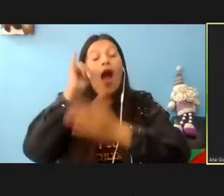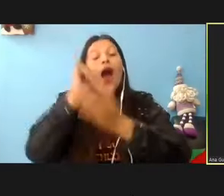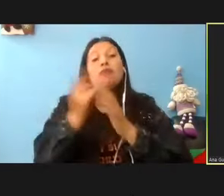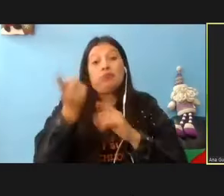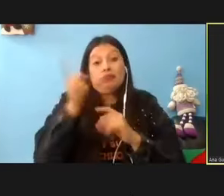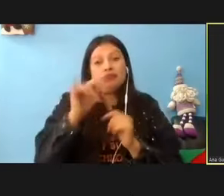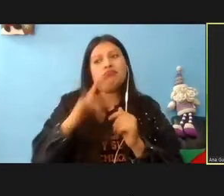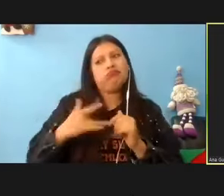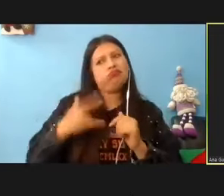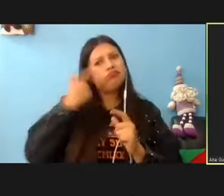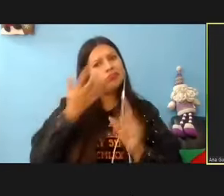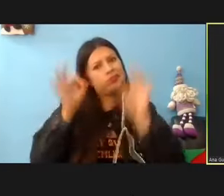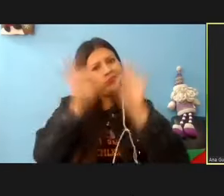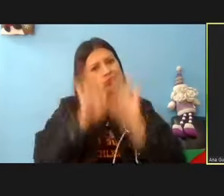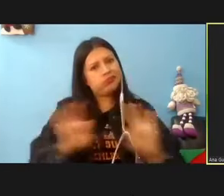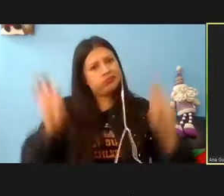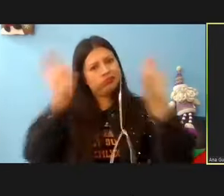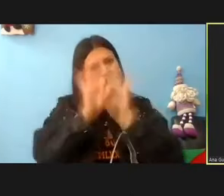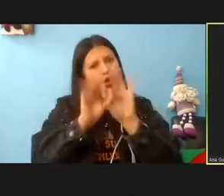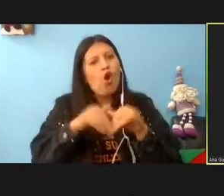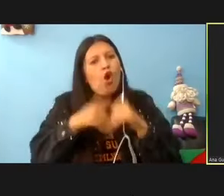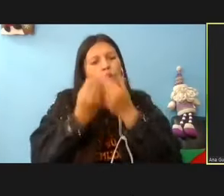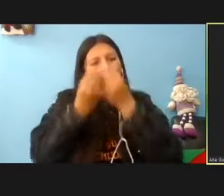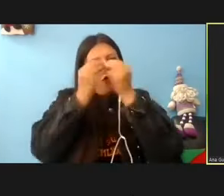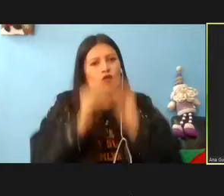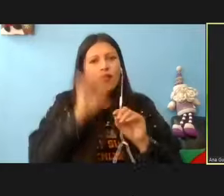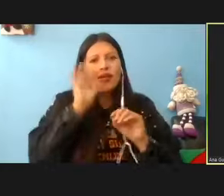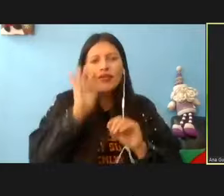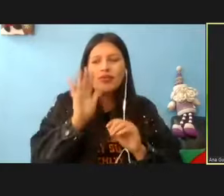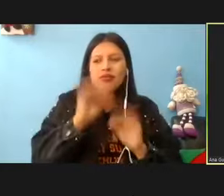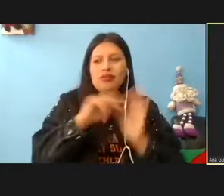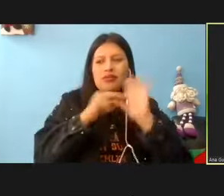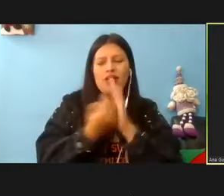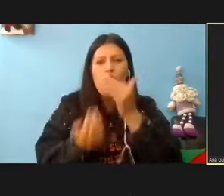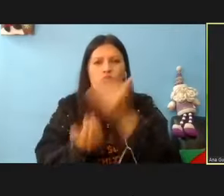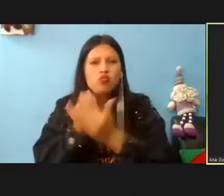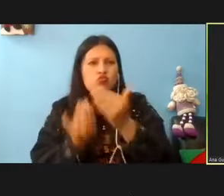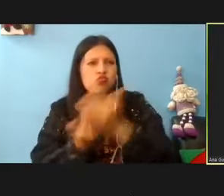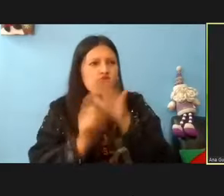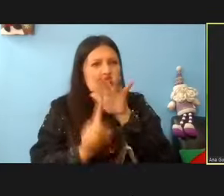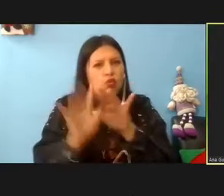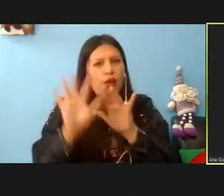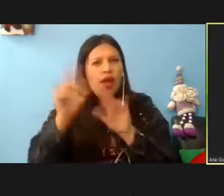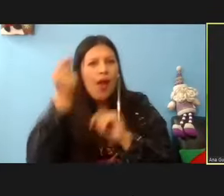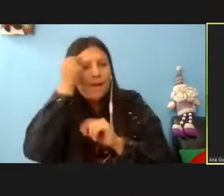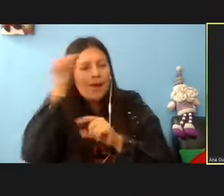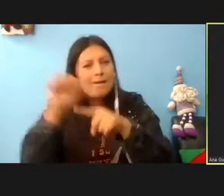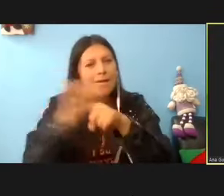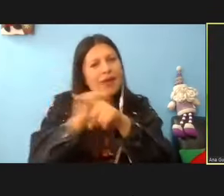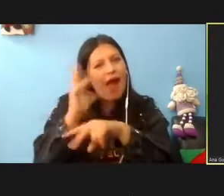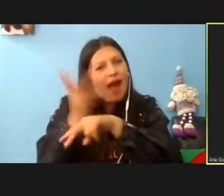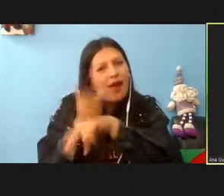nos pareció muy importante, ¿no? De qué manera estas iniciativas de memoria, de prácticas artísticas, de archivos